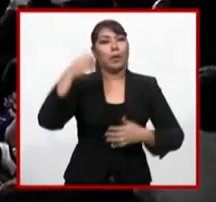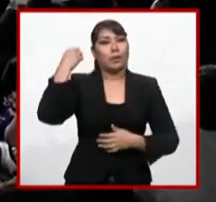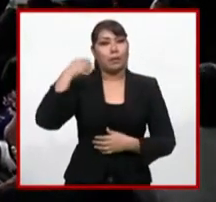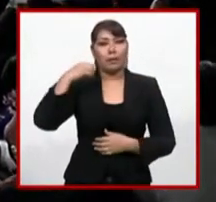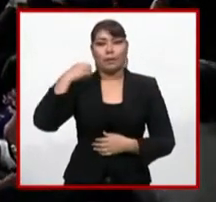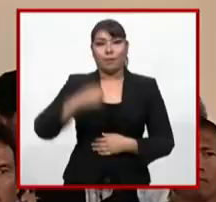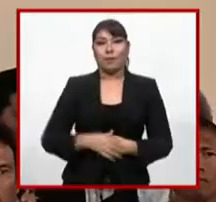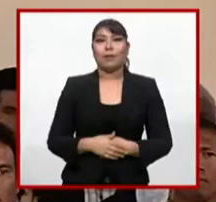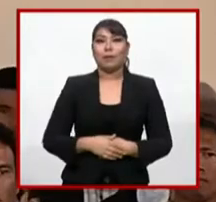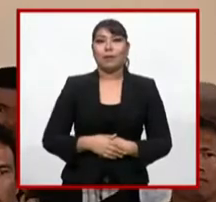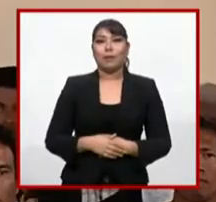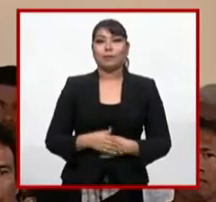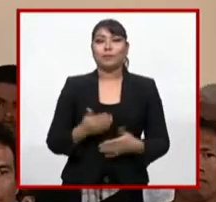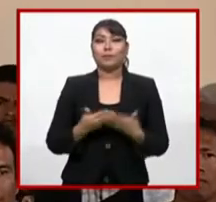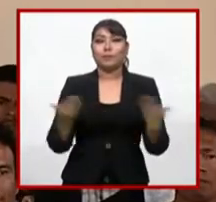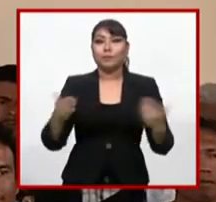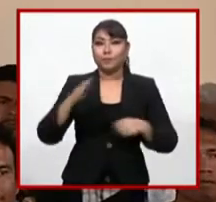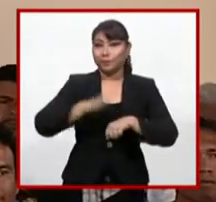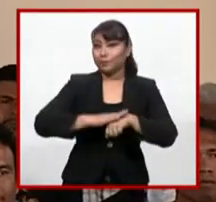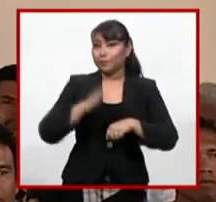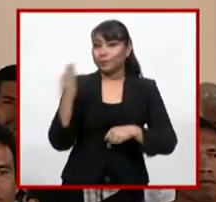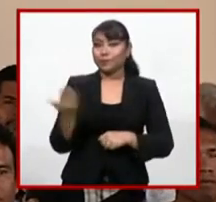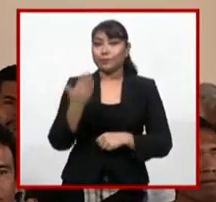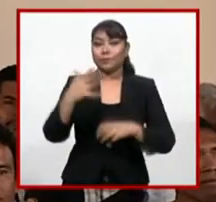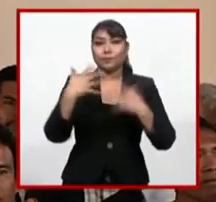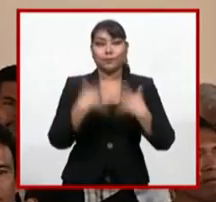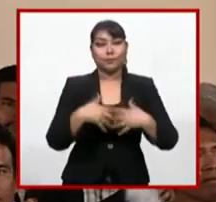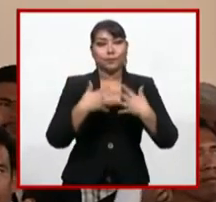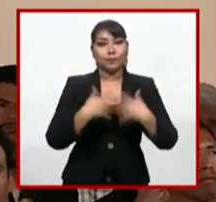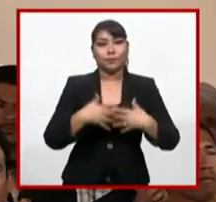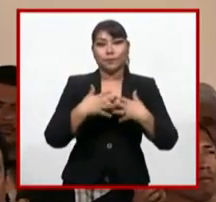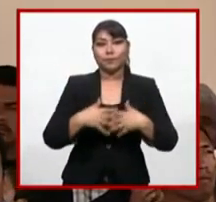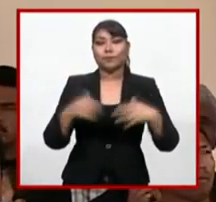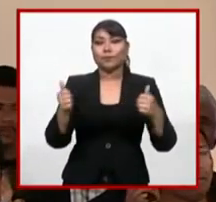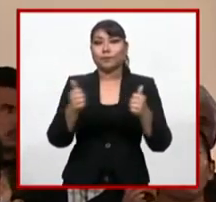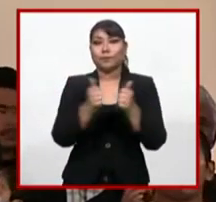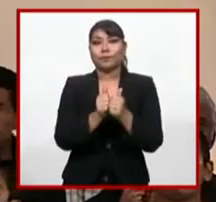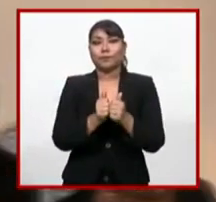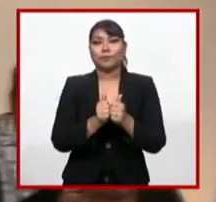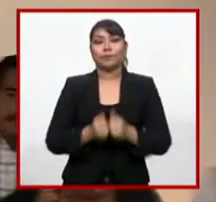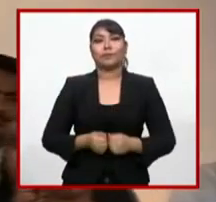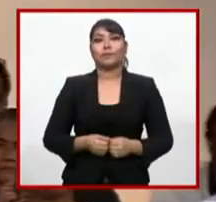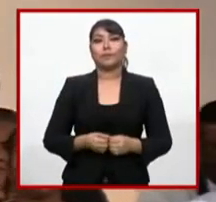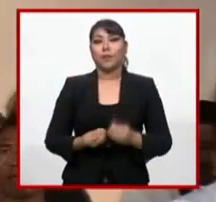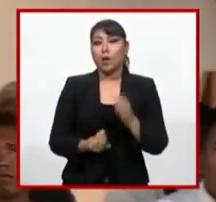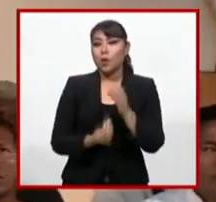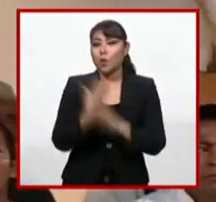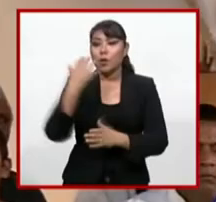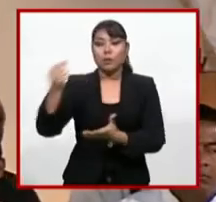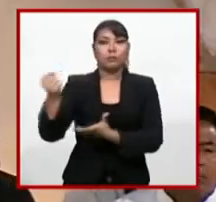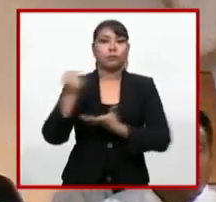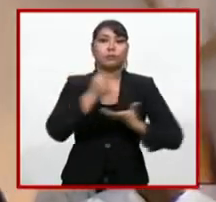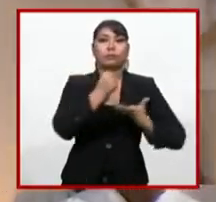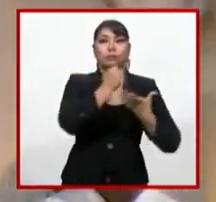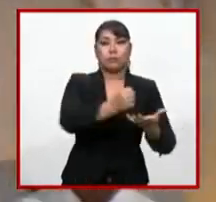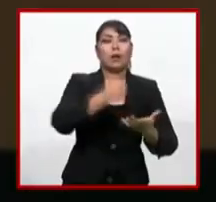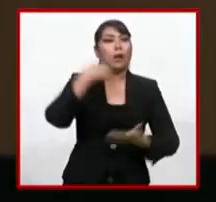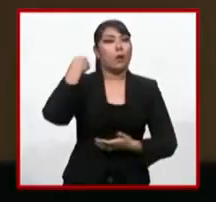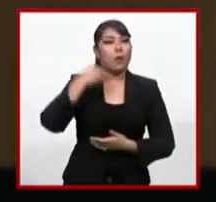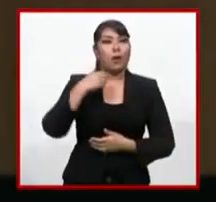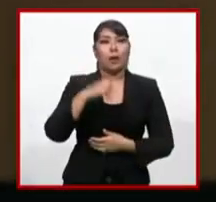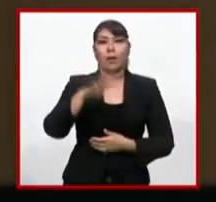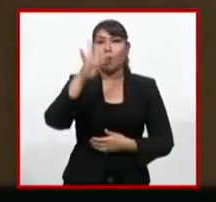especialmente hoy a Iberdrola, que me ha informado que estará haciendo una nueva inversión en Oaxaca